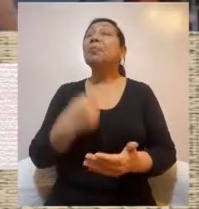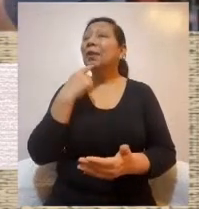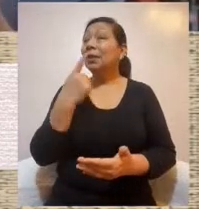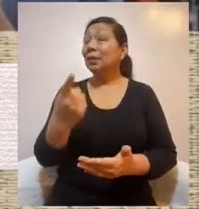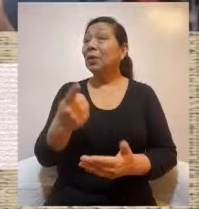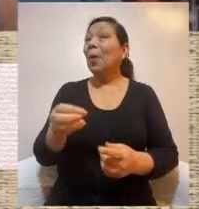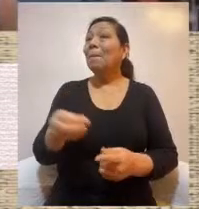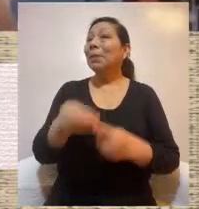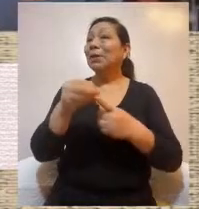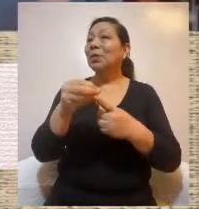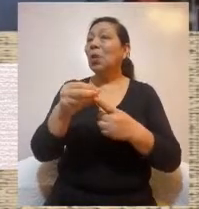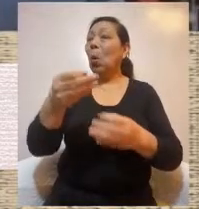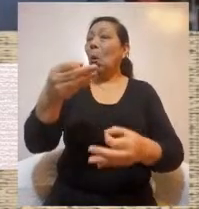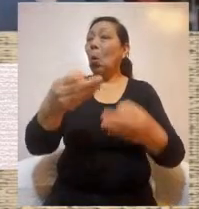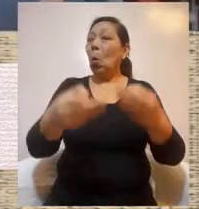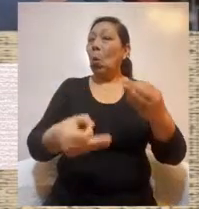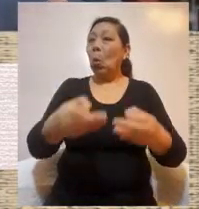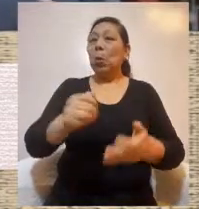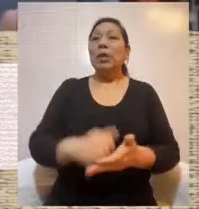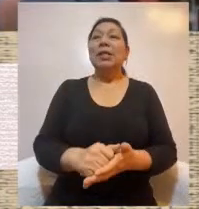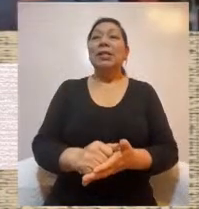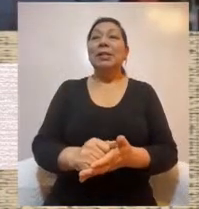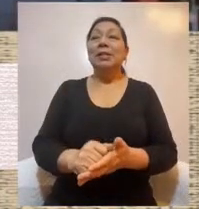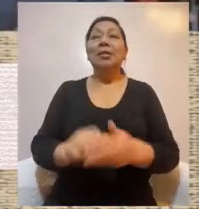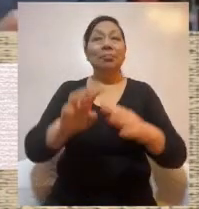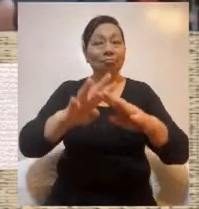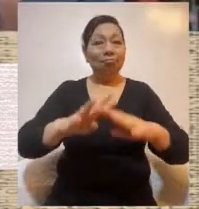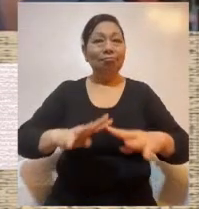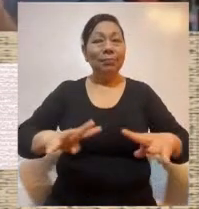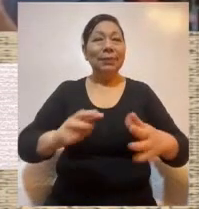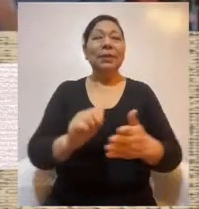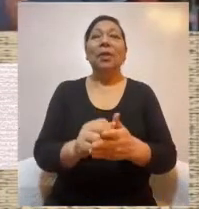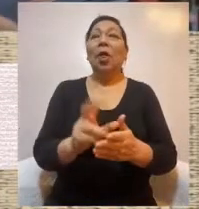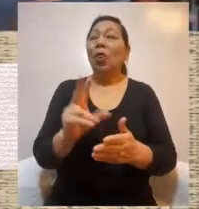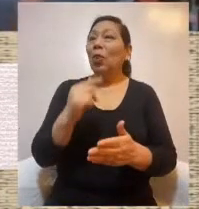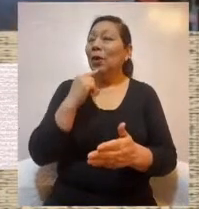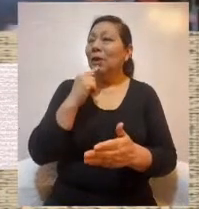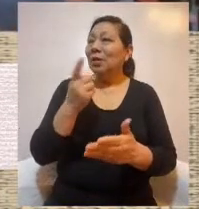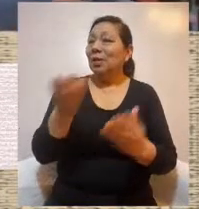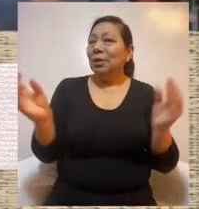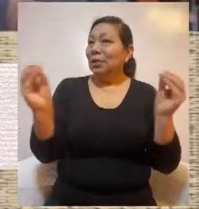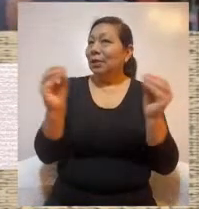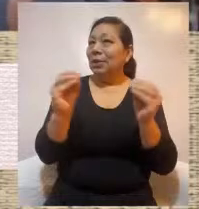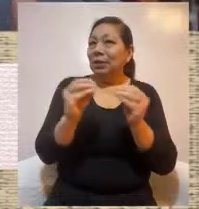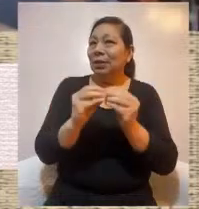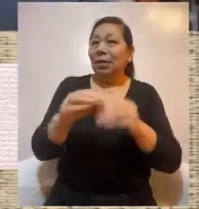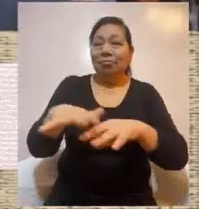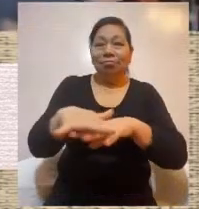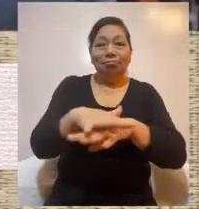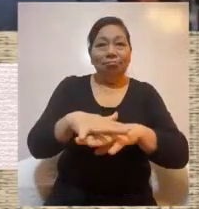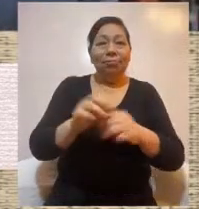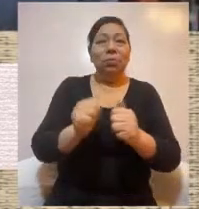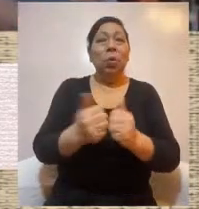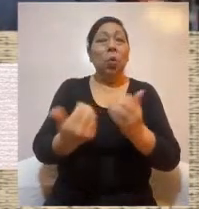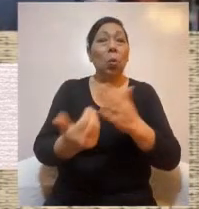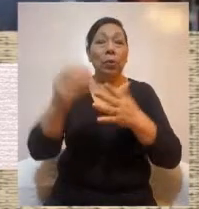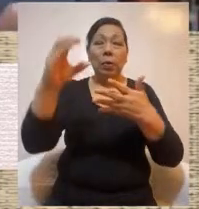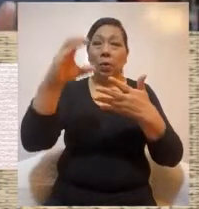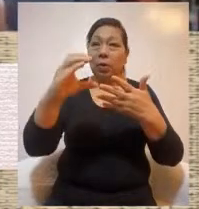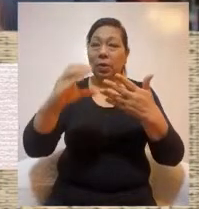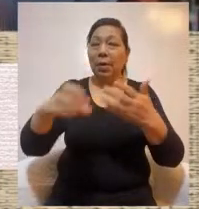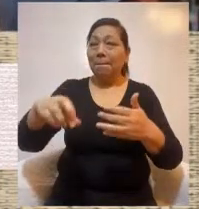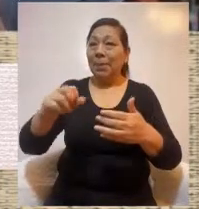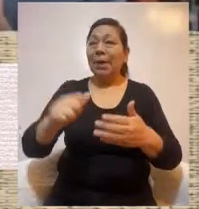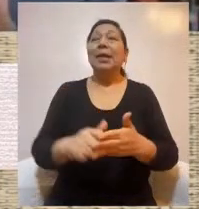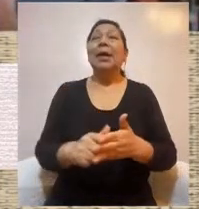jurisdiccionales, son los especialistas judiciales y los especialistas en audiencias. Es decir, no sería concretamente la administradora del nuevo